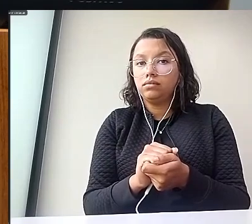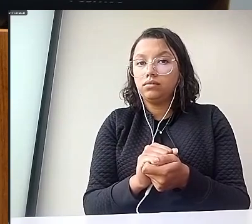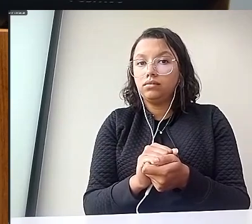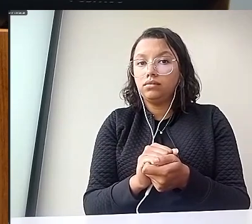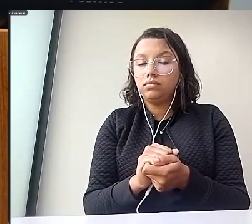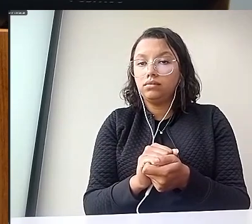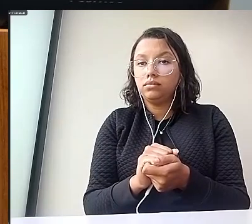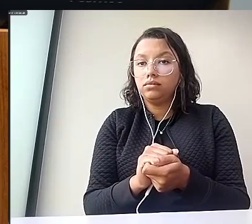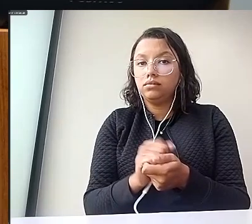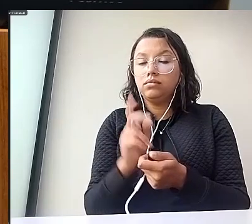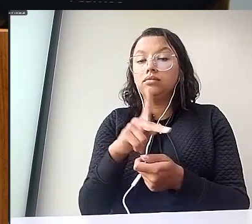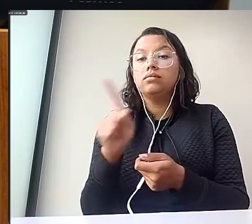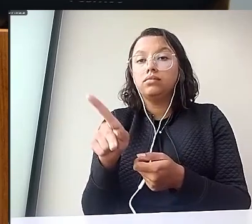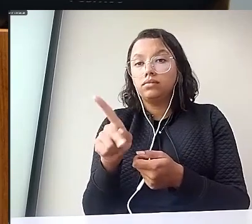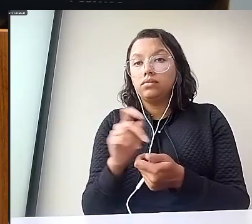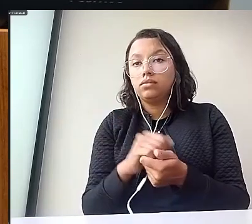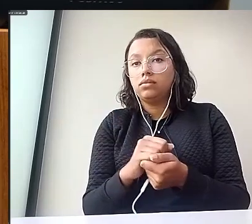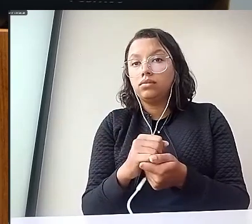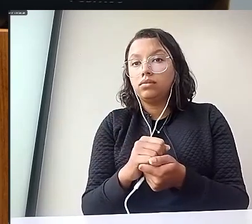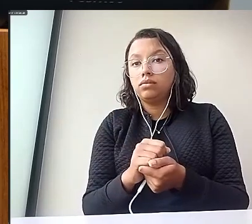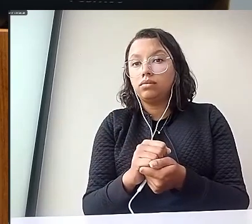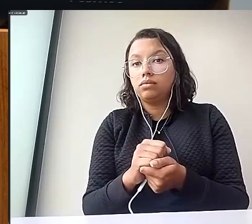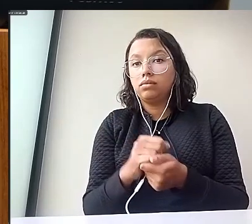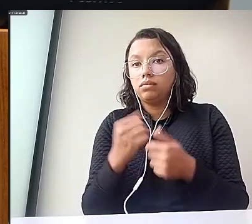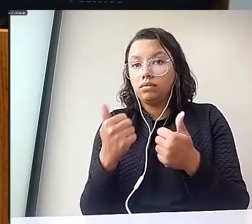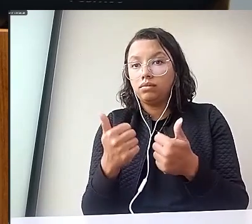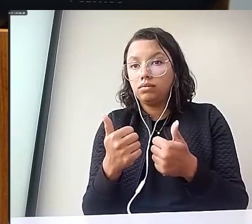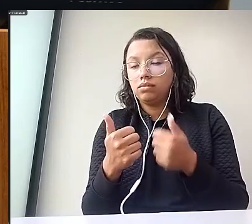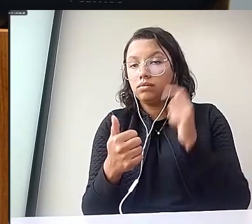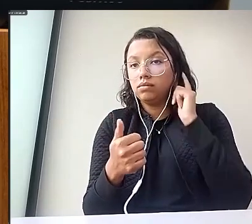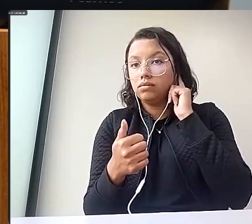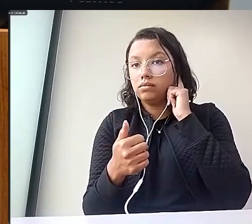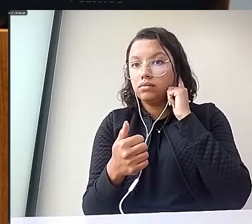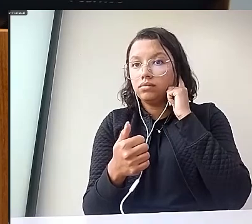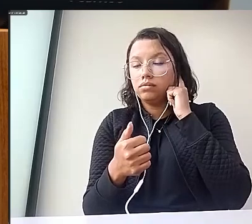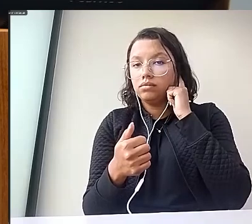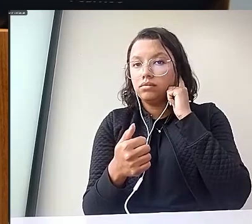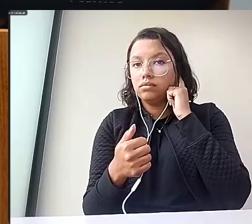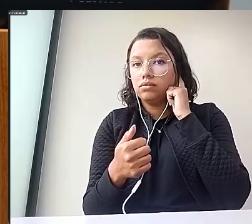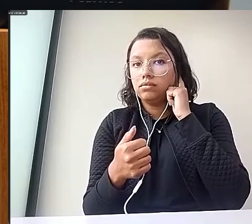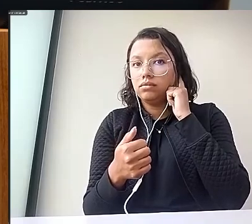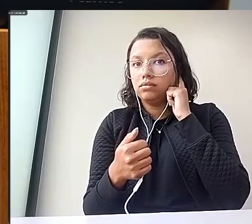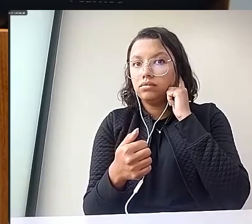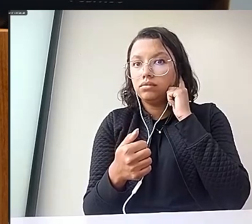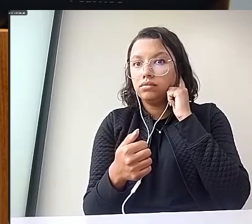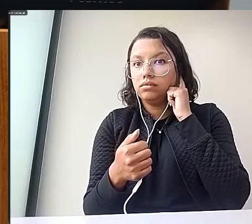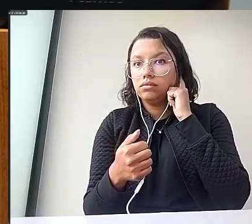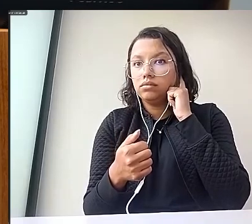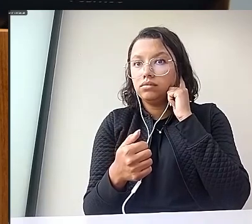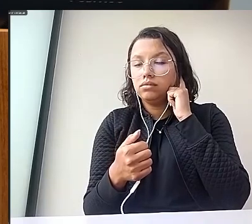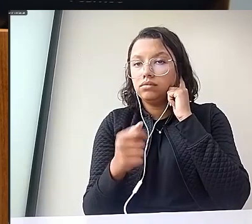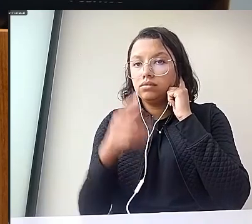Profesor Tussaud, bueno, voy a hablar en castellano que es más rápido, ¿no? ¿Usted no cree que